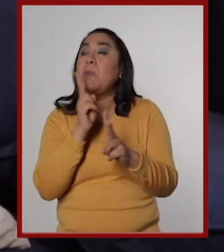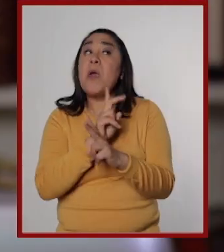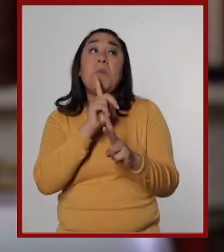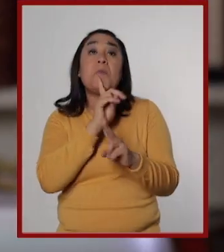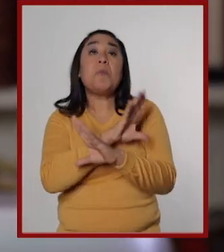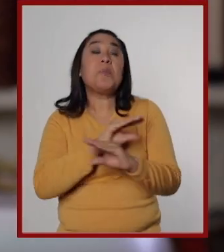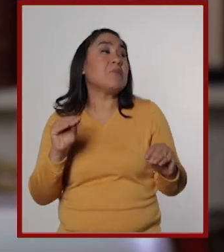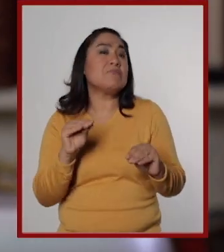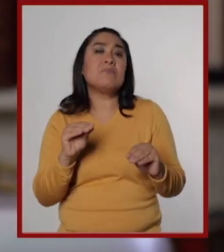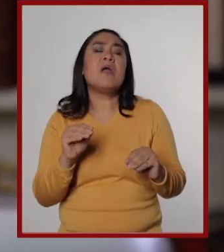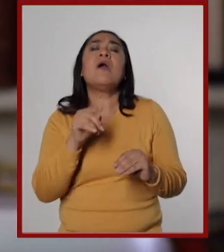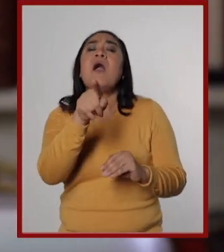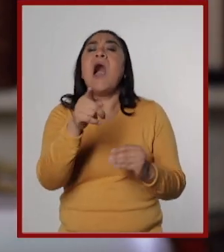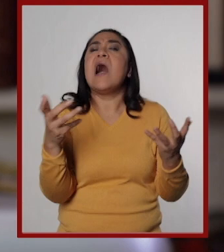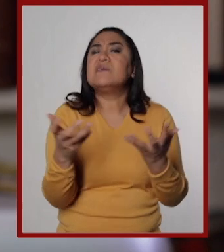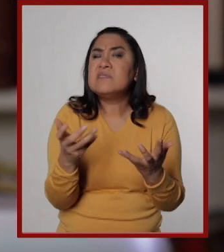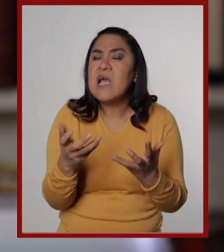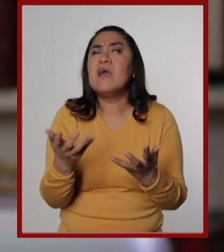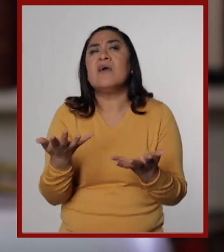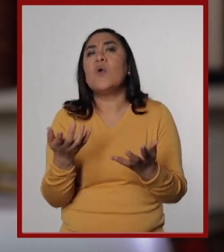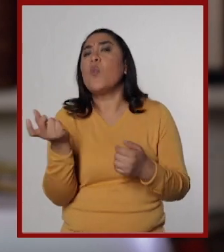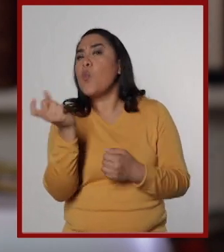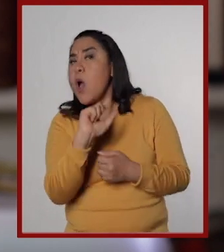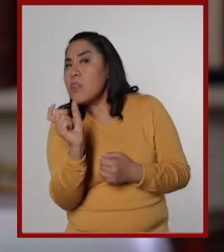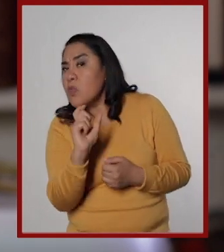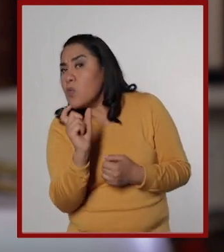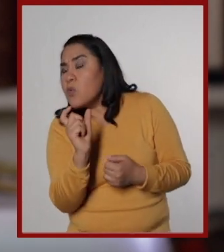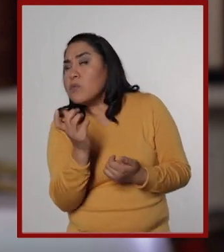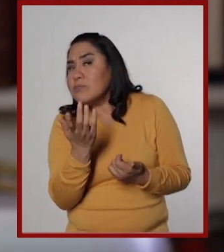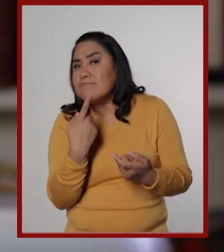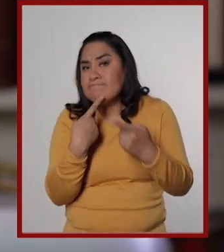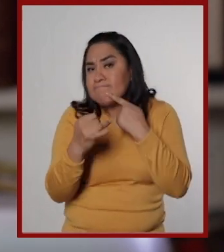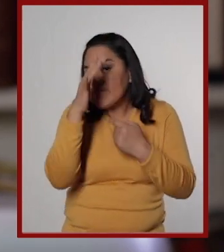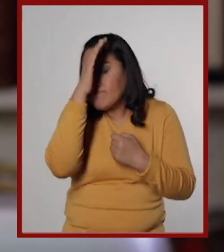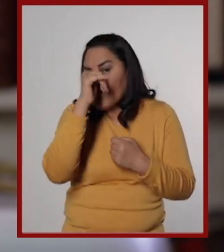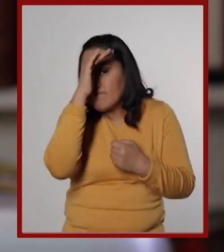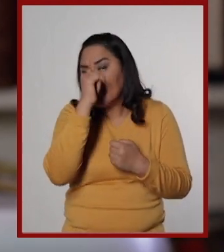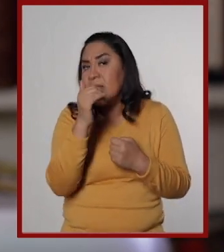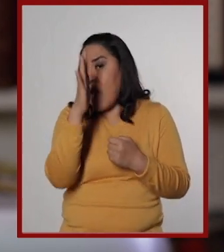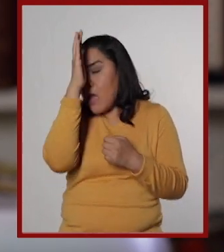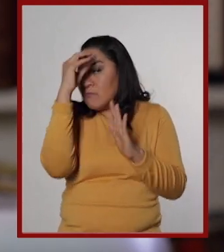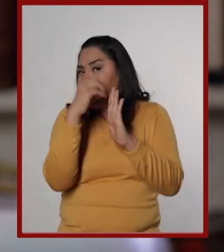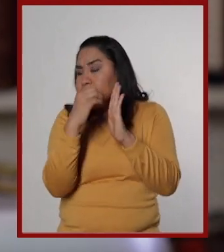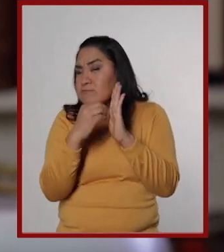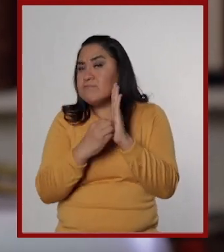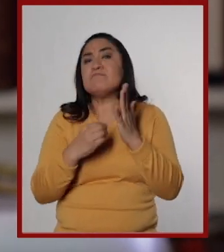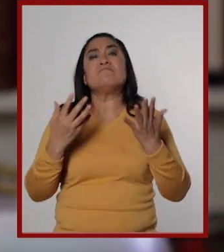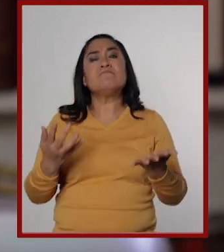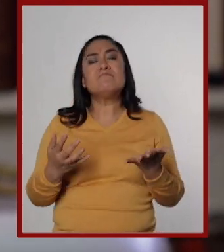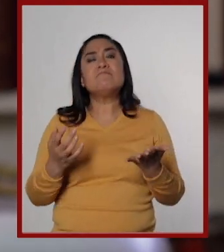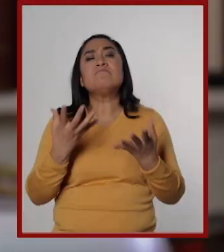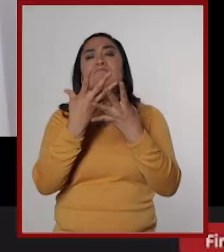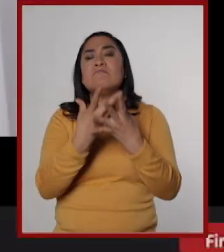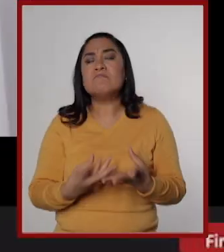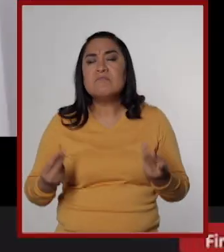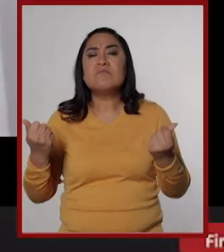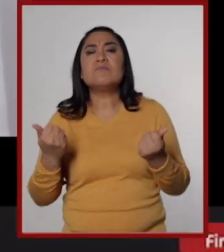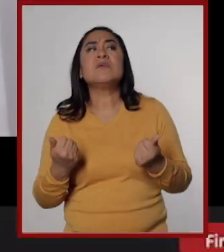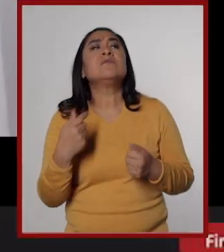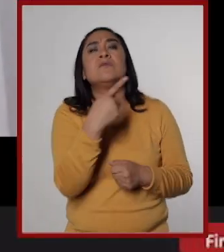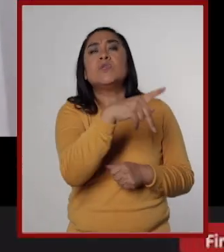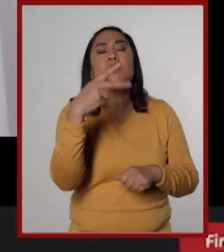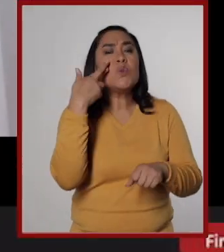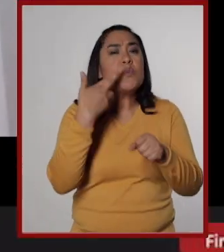¿sí? ¿Qué va a hacer cada quien? ¿Cuándo se va a trabajar con eso? ¿En qué términos lo van a resolver? ¿Qué le toca a